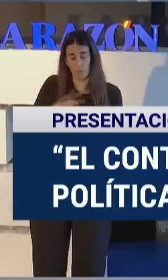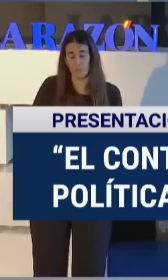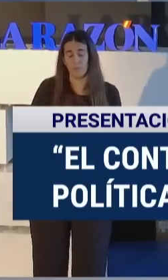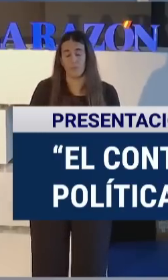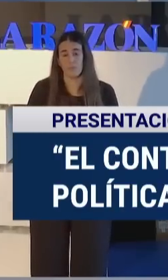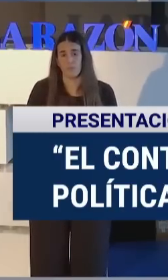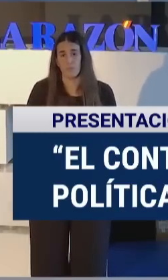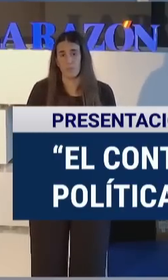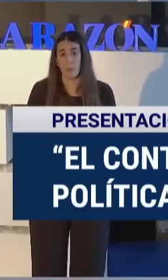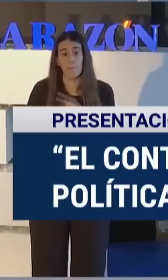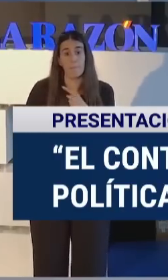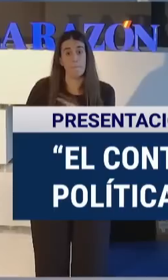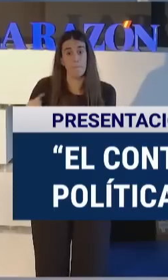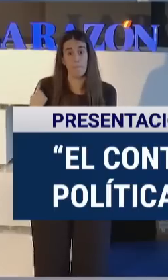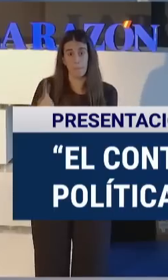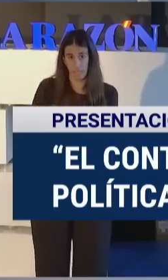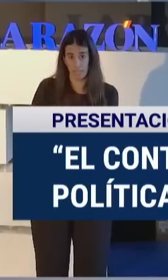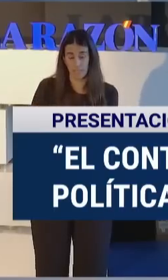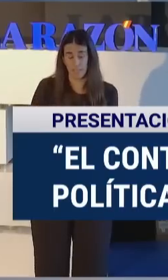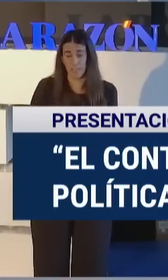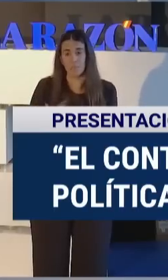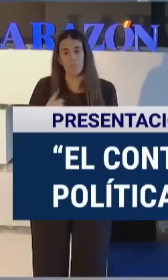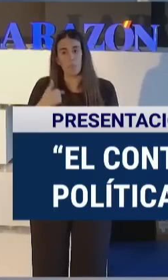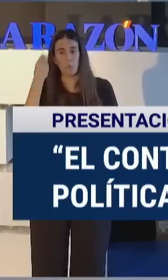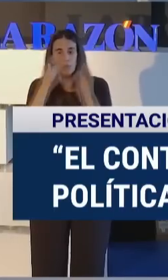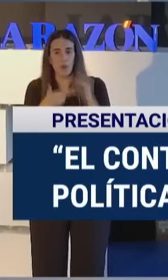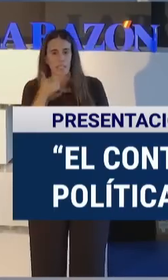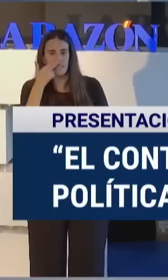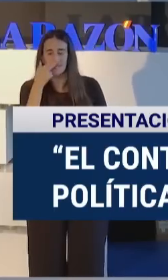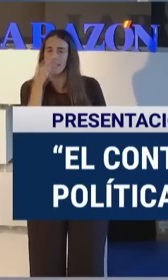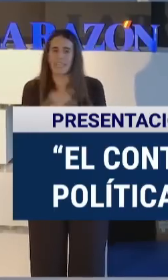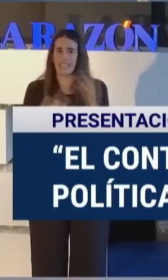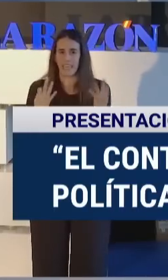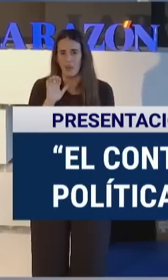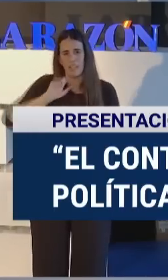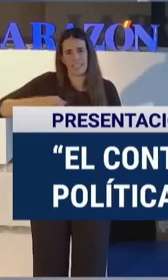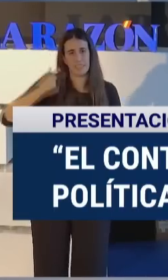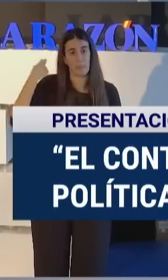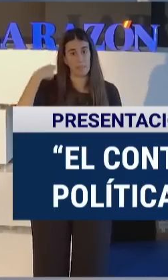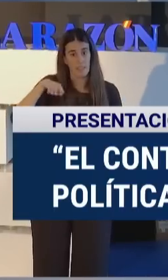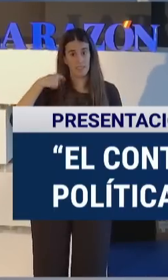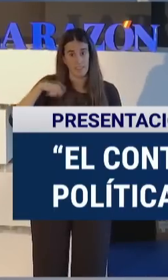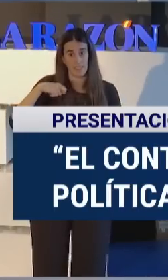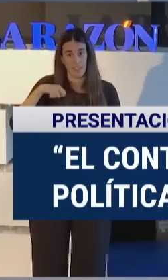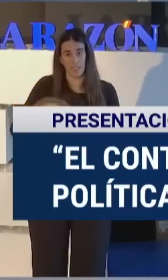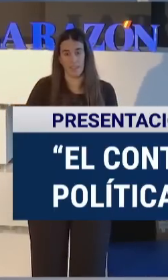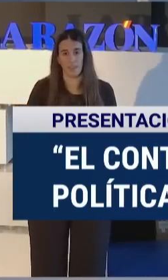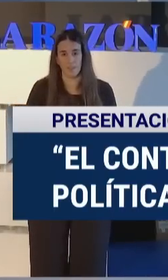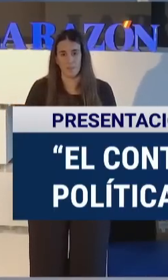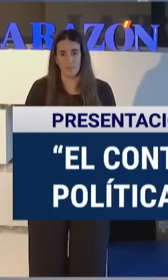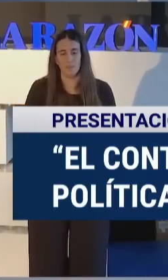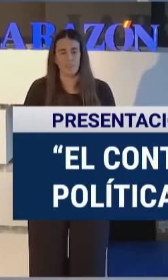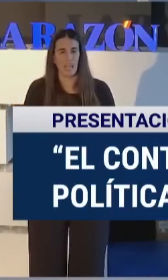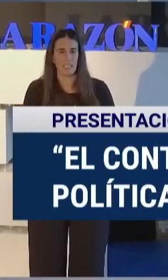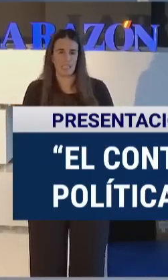Pero no solo eso, sino que además es interesante. Entonces, ¿qué hicieron? Mandaron a la patota de los